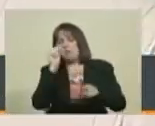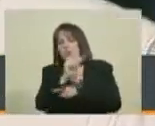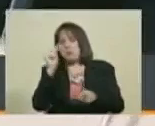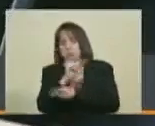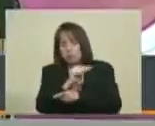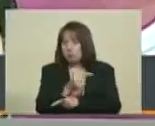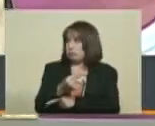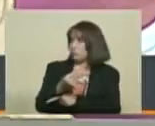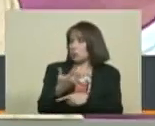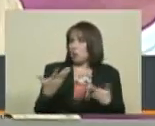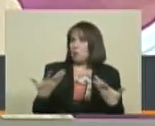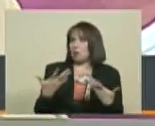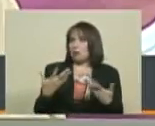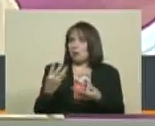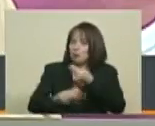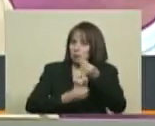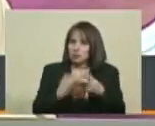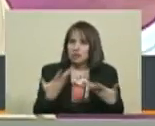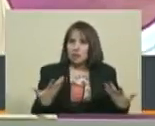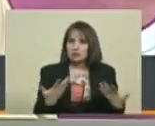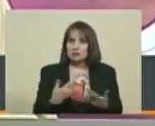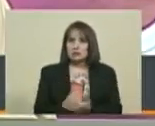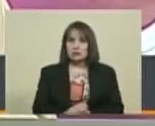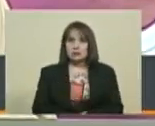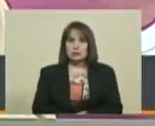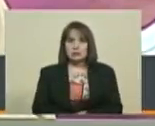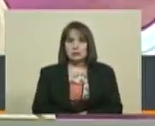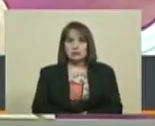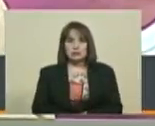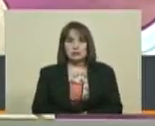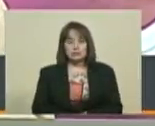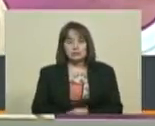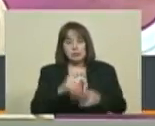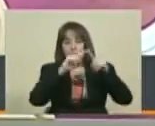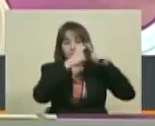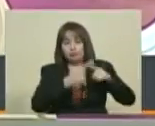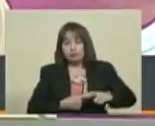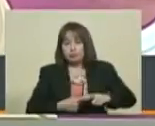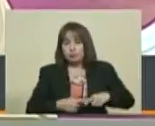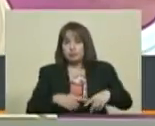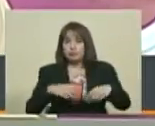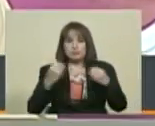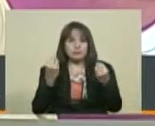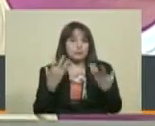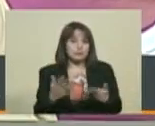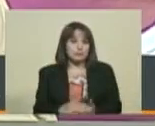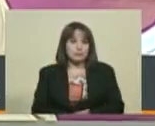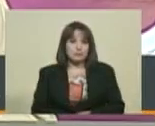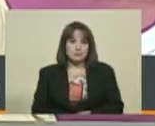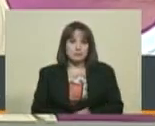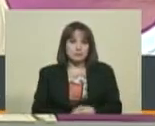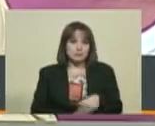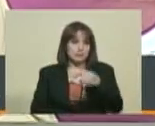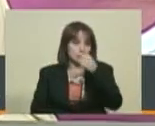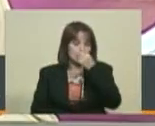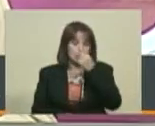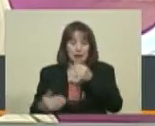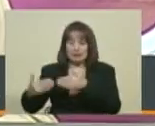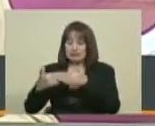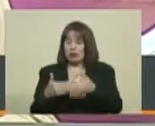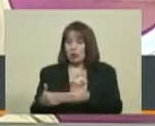2 más 2 es 4 y 2 más 2 no es 4. Para los cálculos imperialistas, el